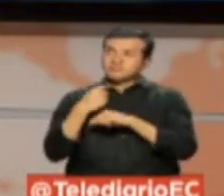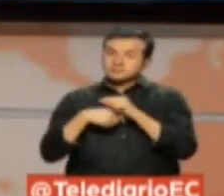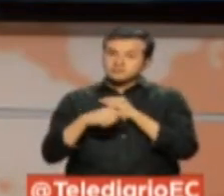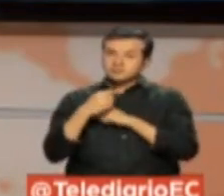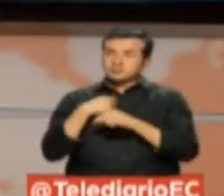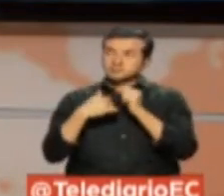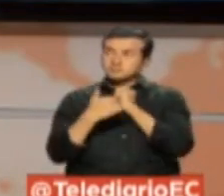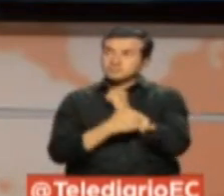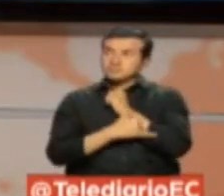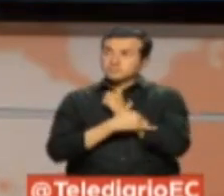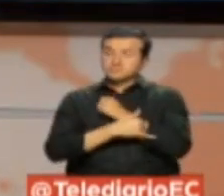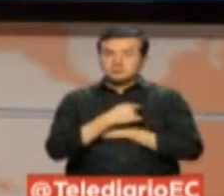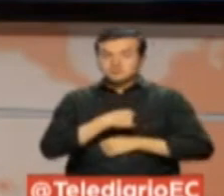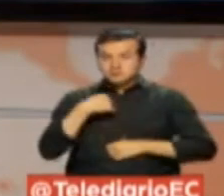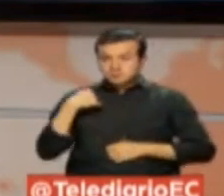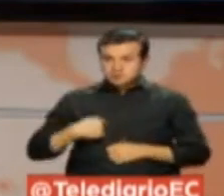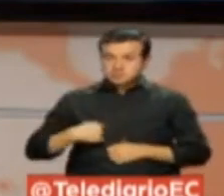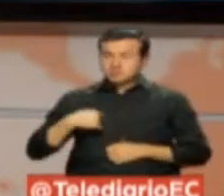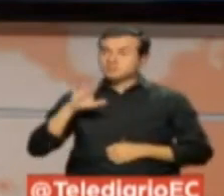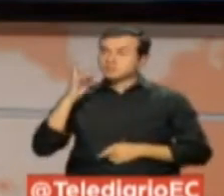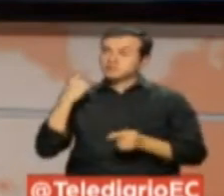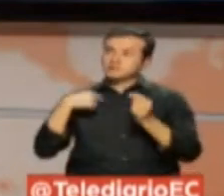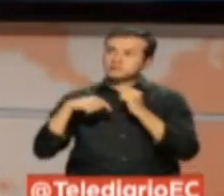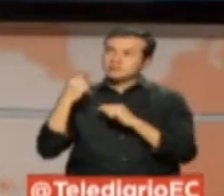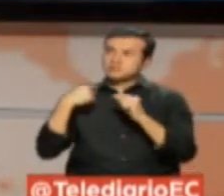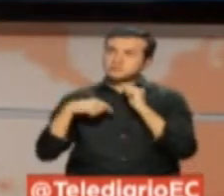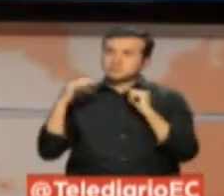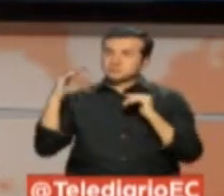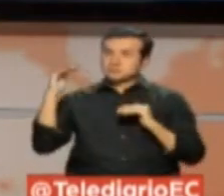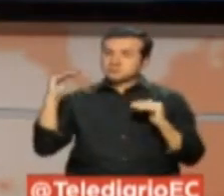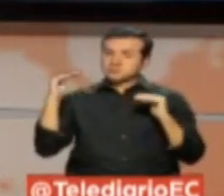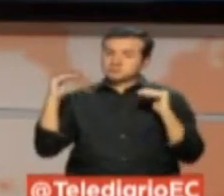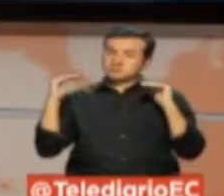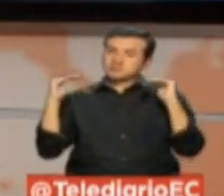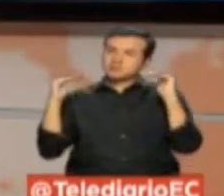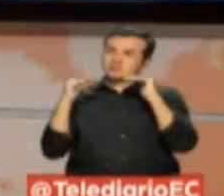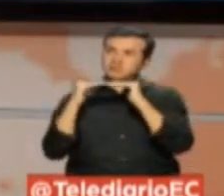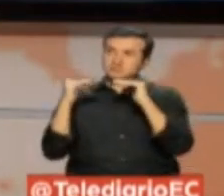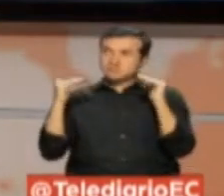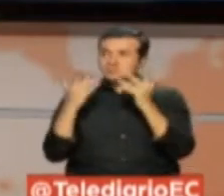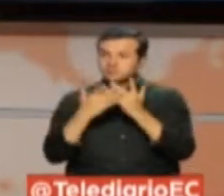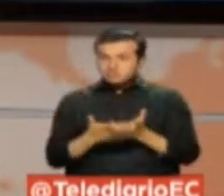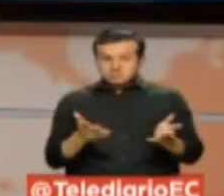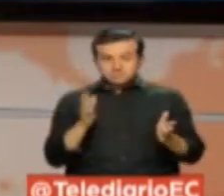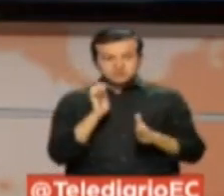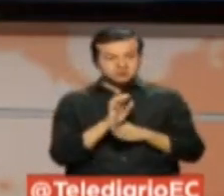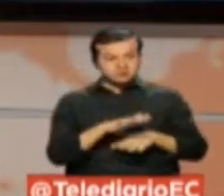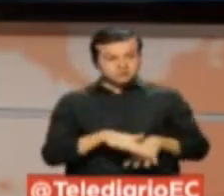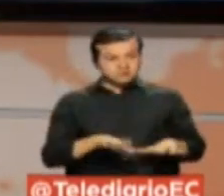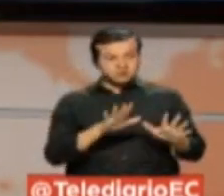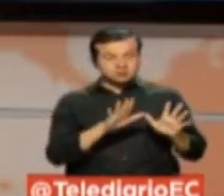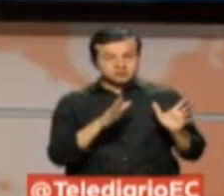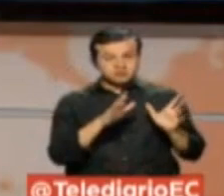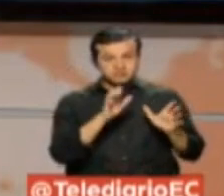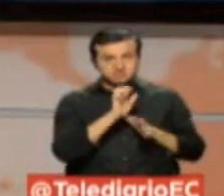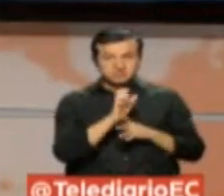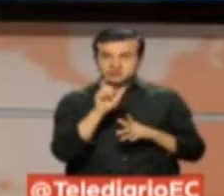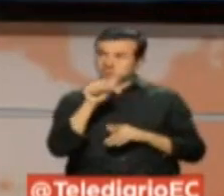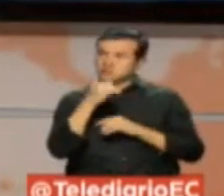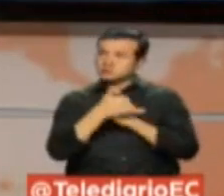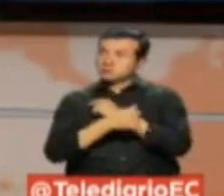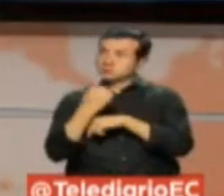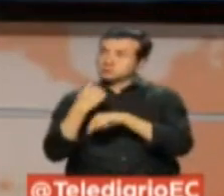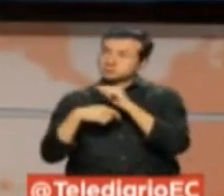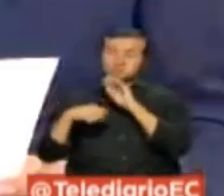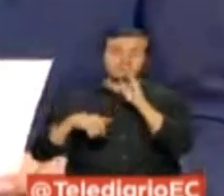China para tratar de generar una especie de balance en los próximos años a través de la exportación de productos, sobre todo no tradicionales ecuatorianos. ¿Qué más